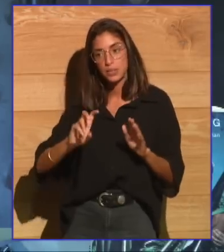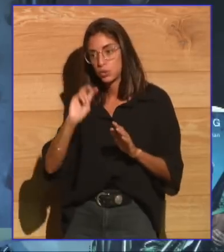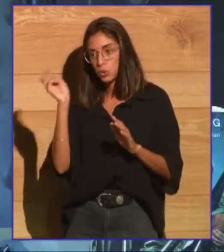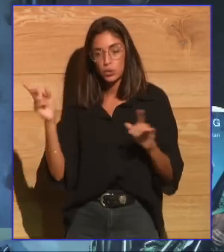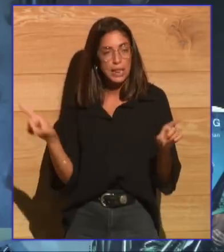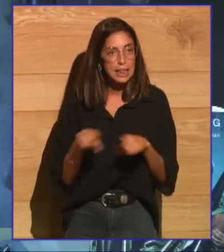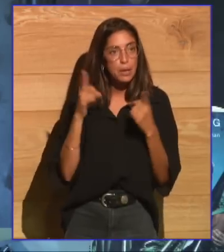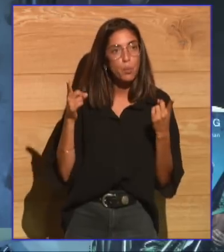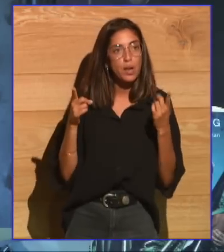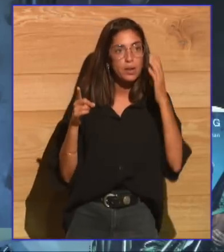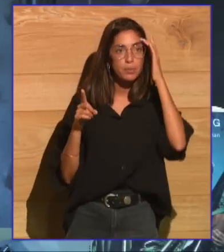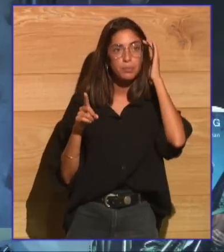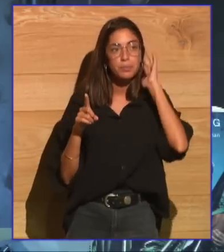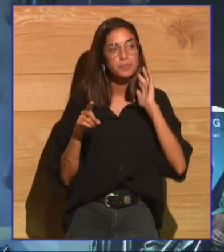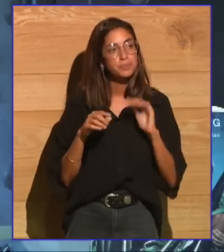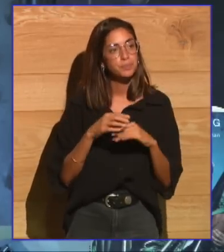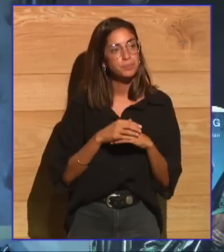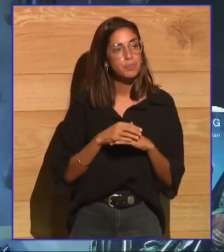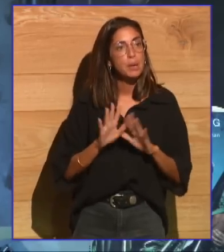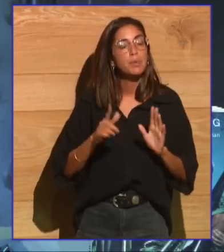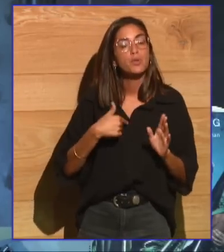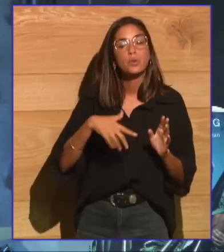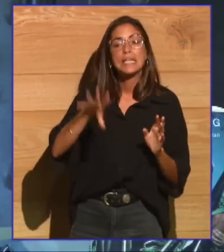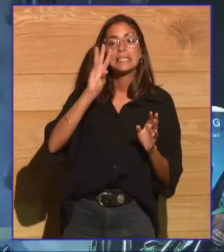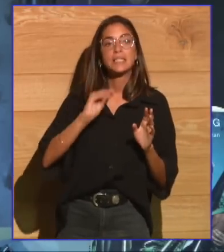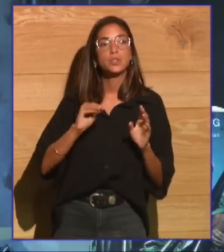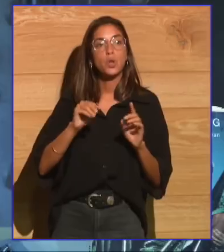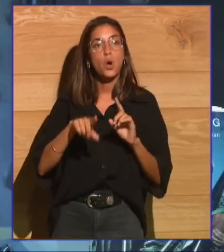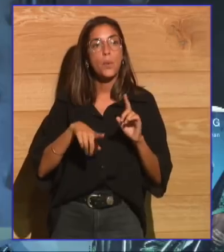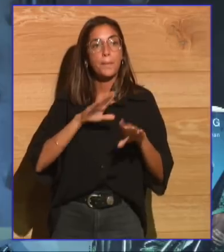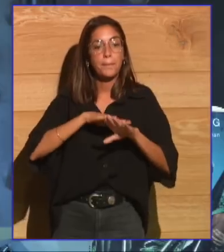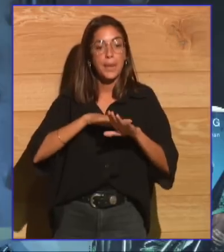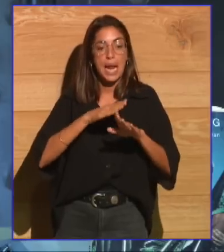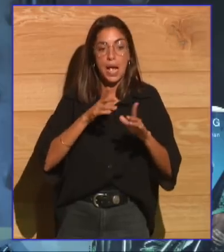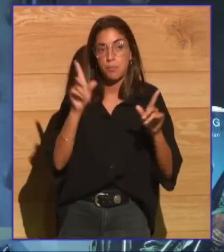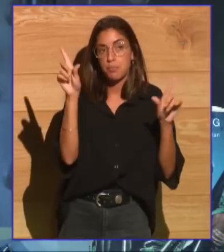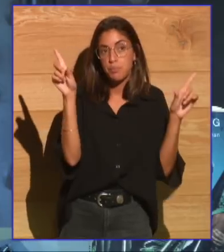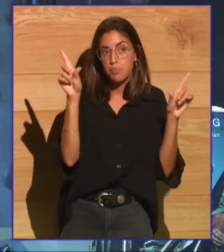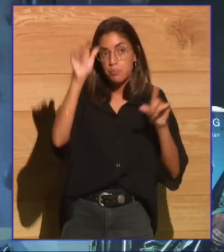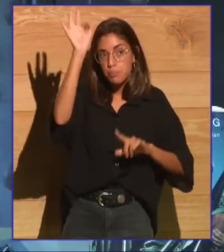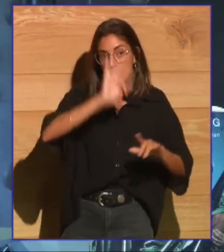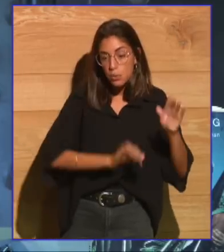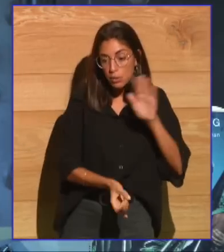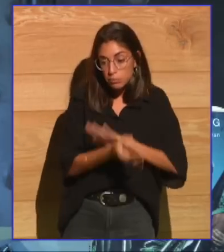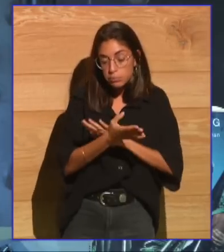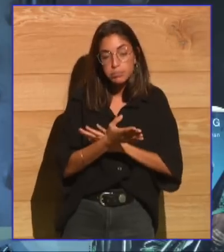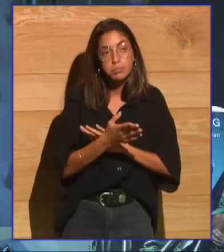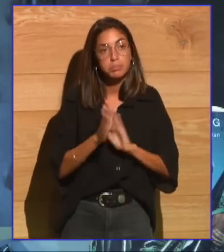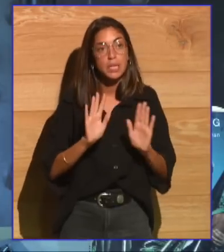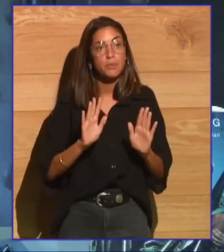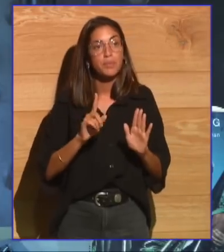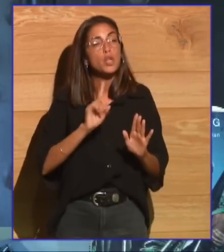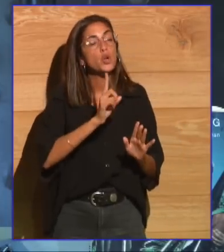pero a veces sucede pero entiendo que para la producción pero la composición más aparte no no a veces no va todo a veces es